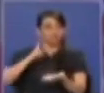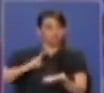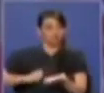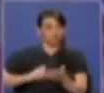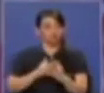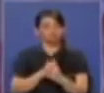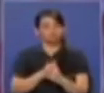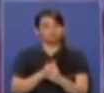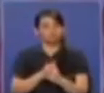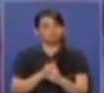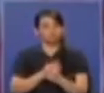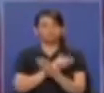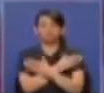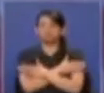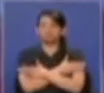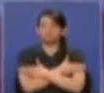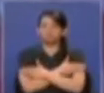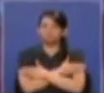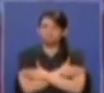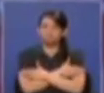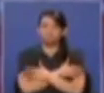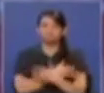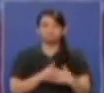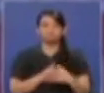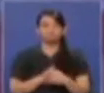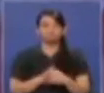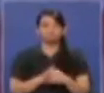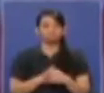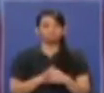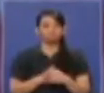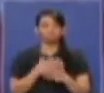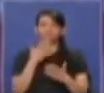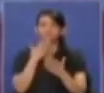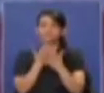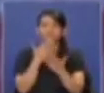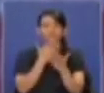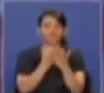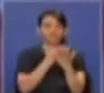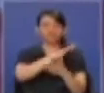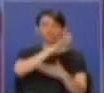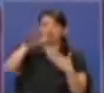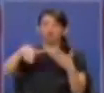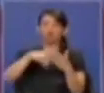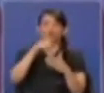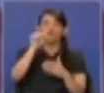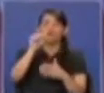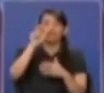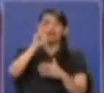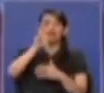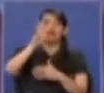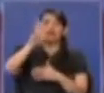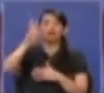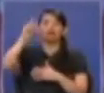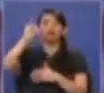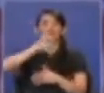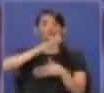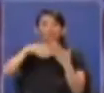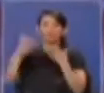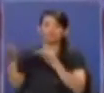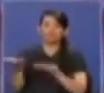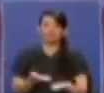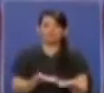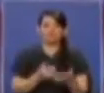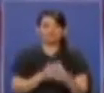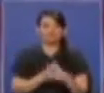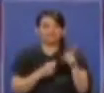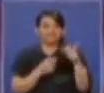Un saludo muy caluroso y lleno de gratitud a toda la comunidad del Aromo que nos recibió con tanta alegría. Ahí está este compañero, me